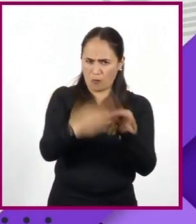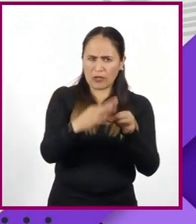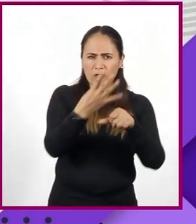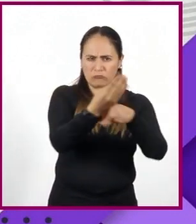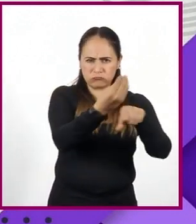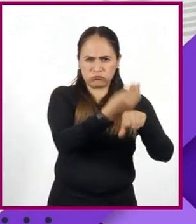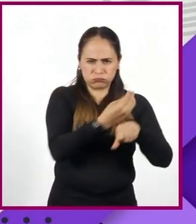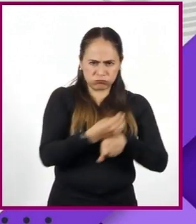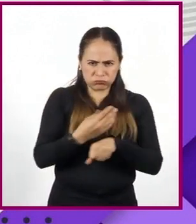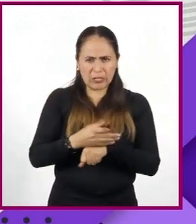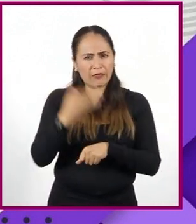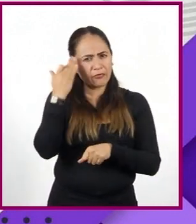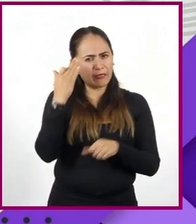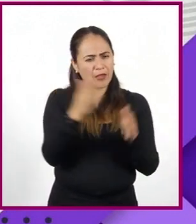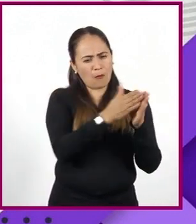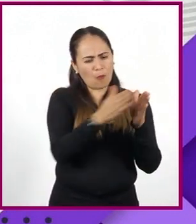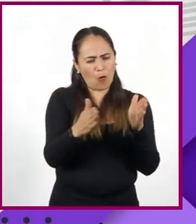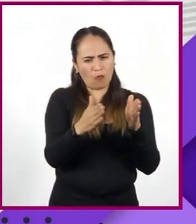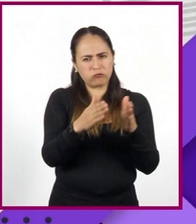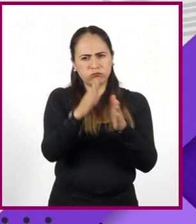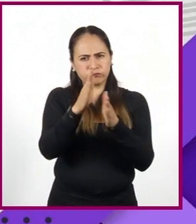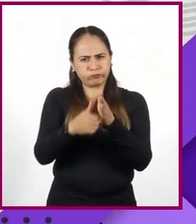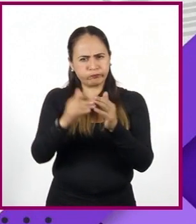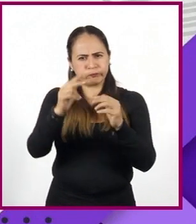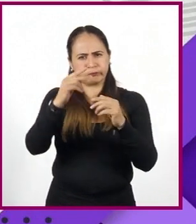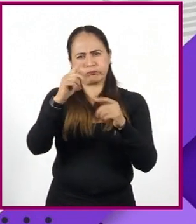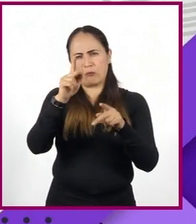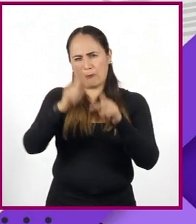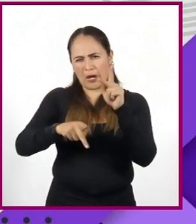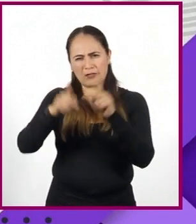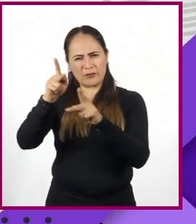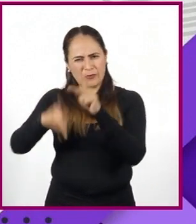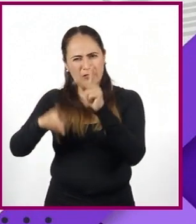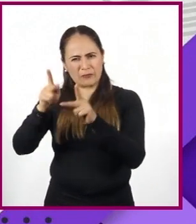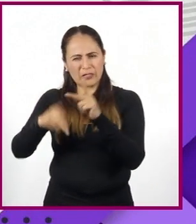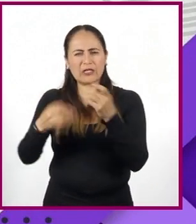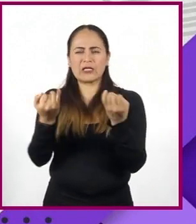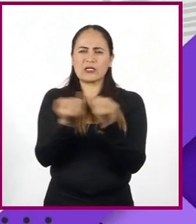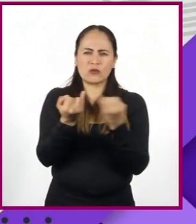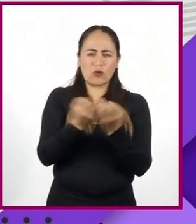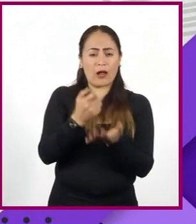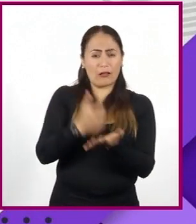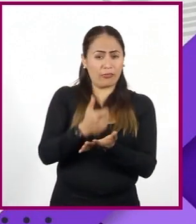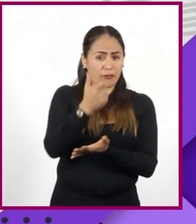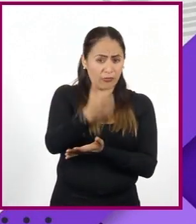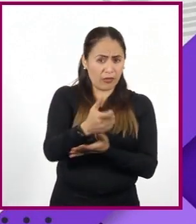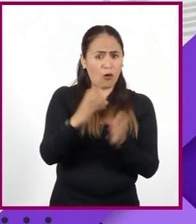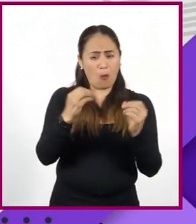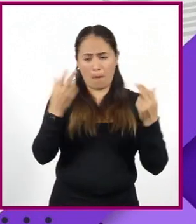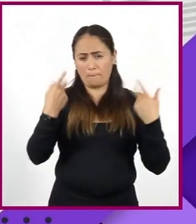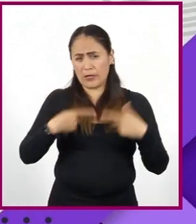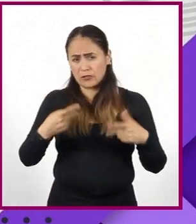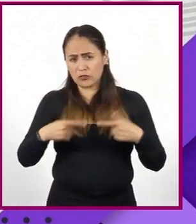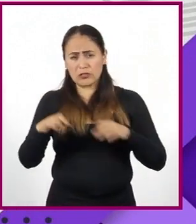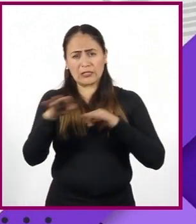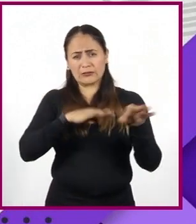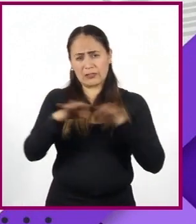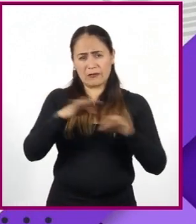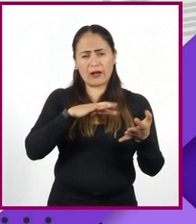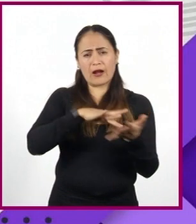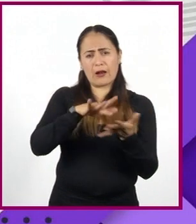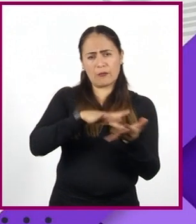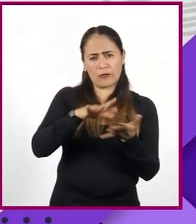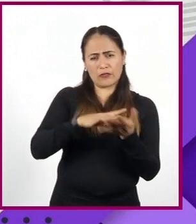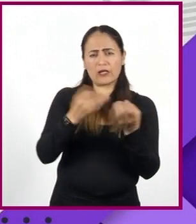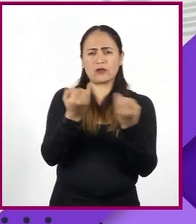en el que se van a ejecutar, los recursos humanos y económicos que se requieren y la distribución de tareas y